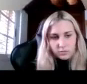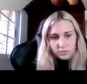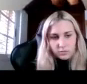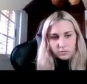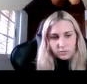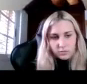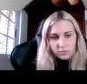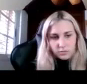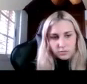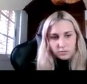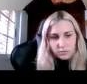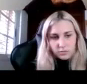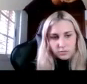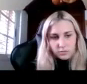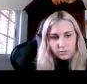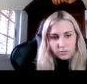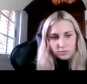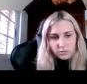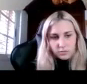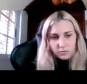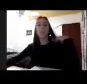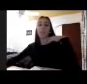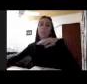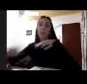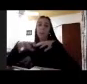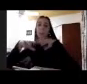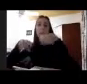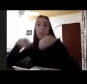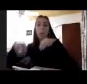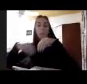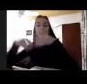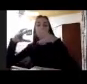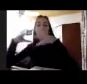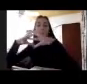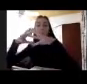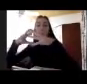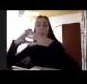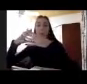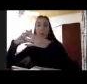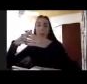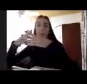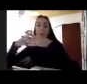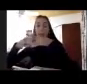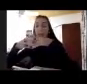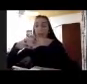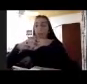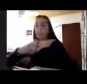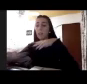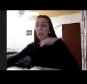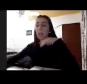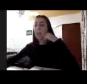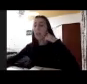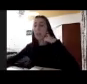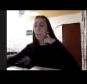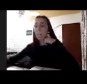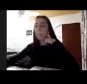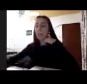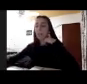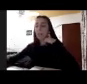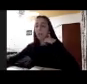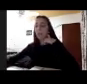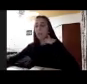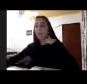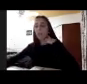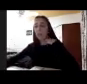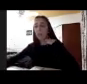obviamente forman una totalidad. No es que se piensan individualmente, sino que se piensan de una manera integral, que